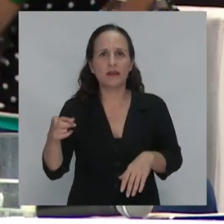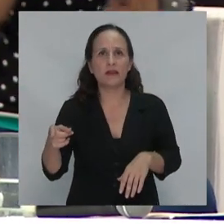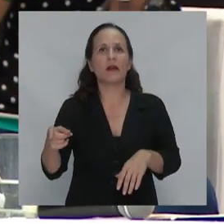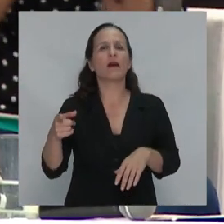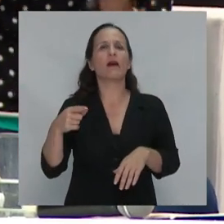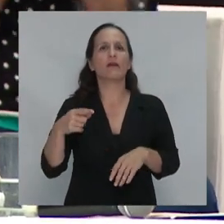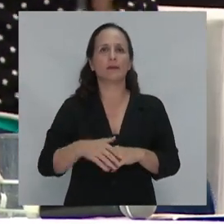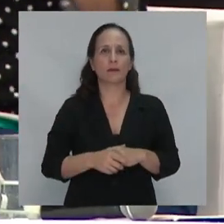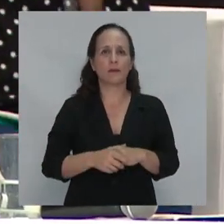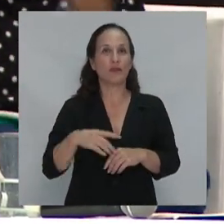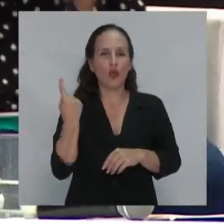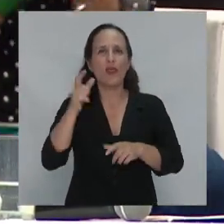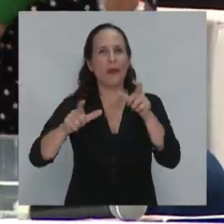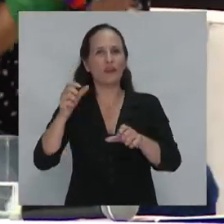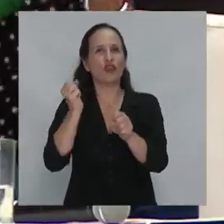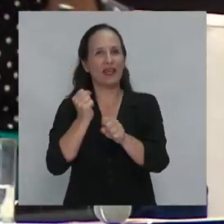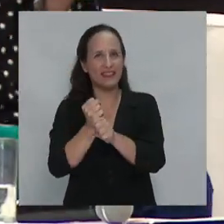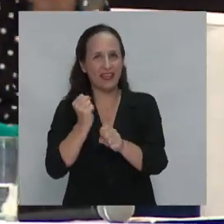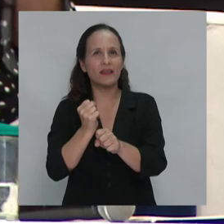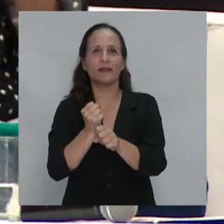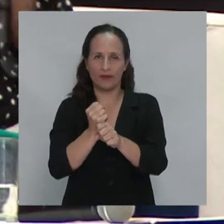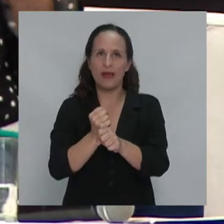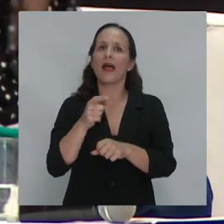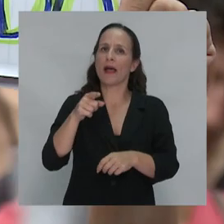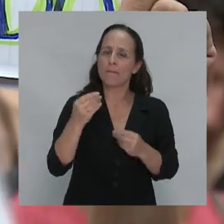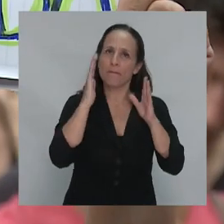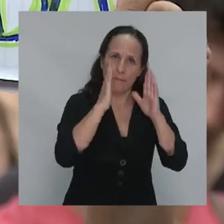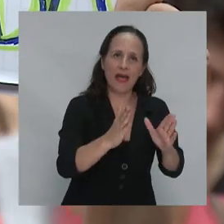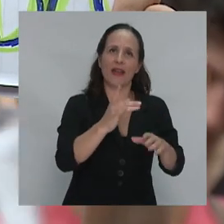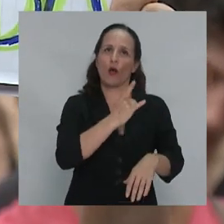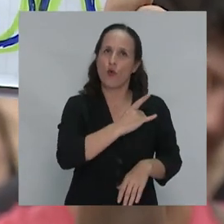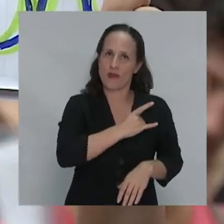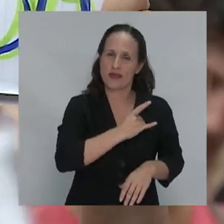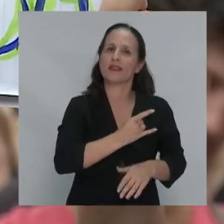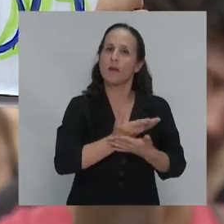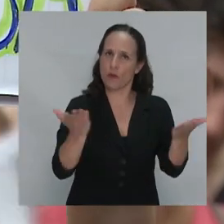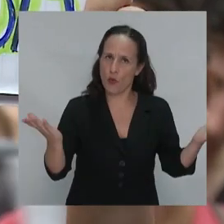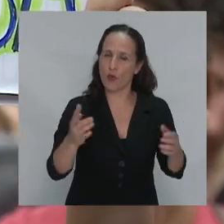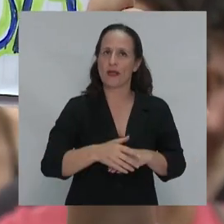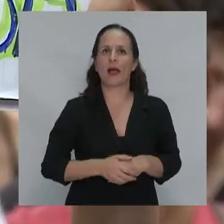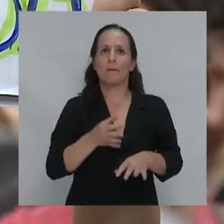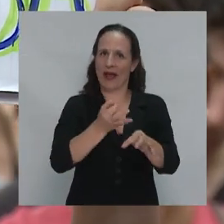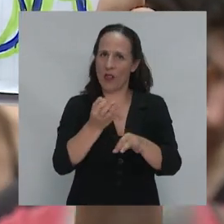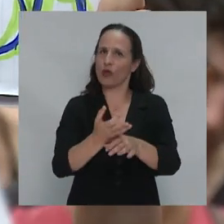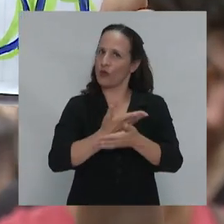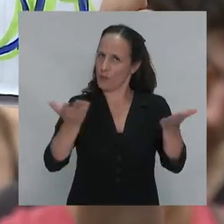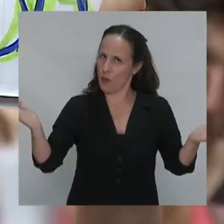docentes, hacen por, para la universidad pública y la educación pública en